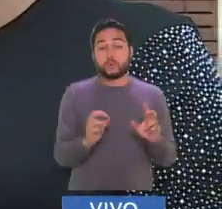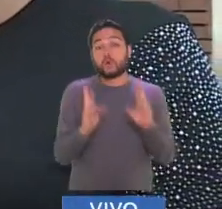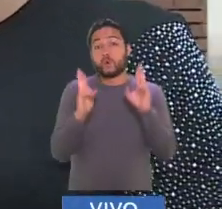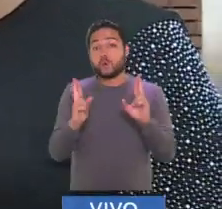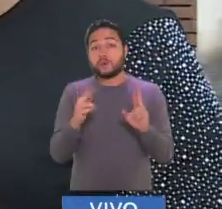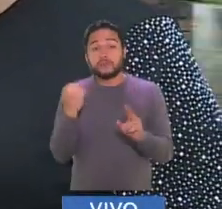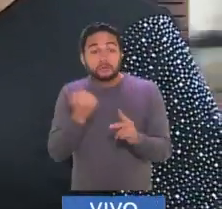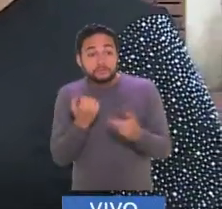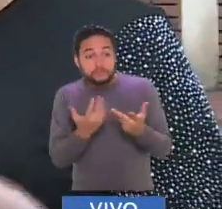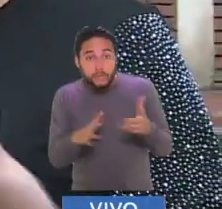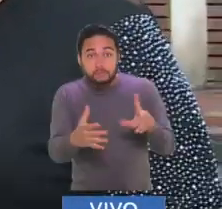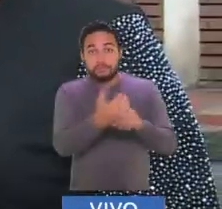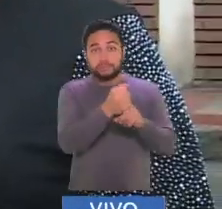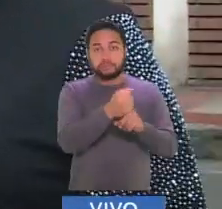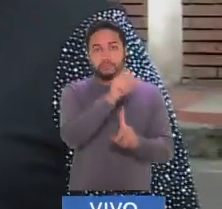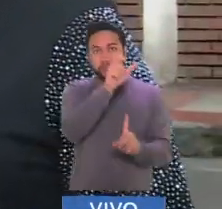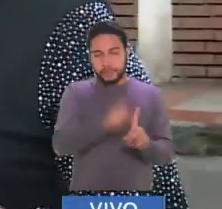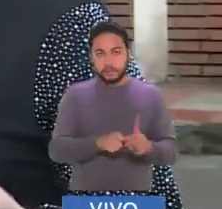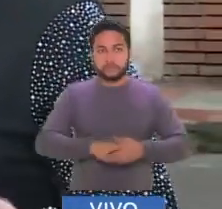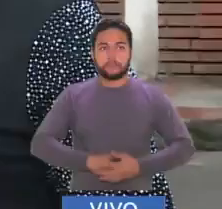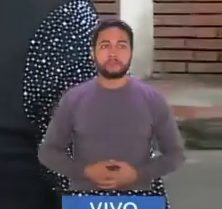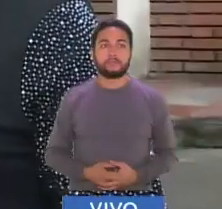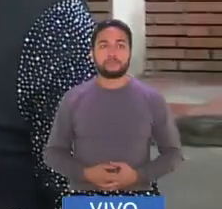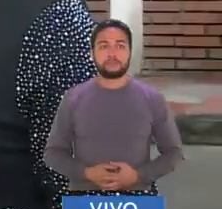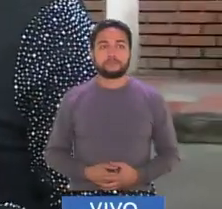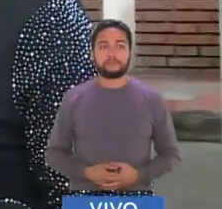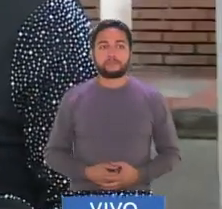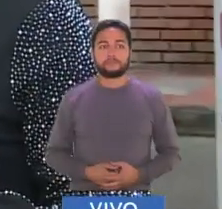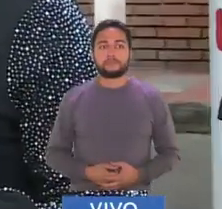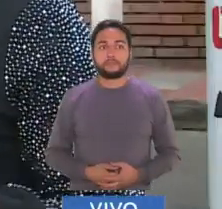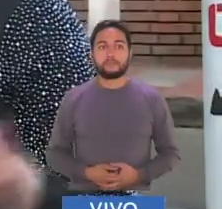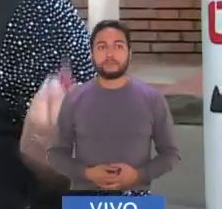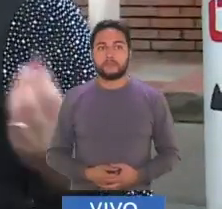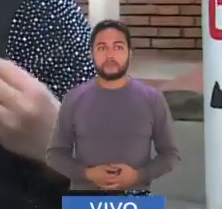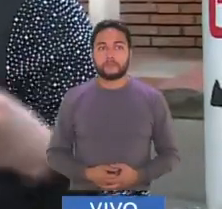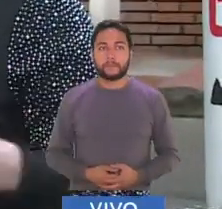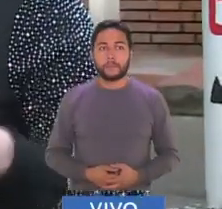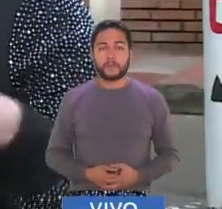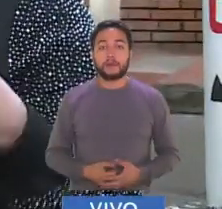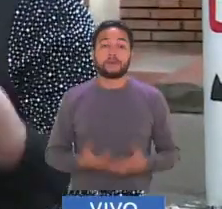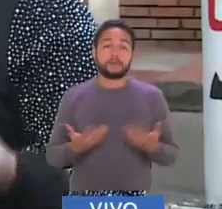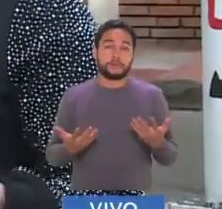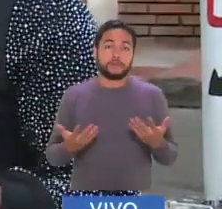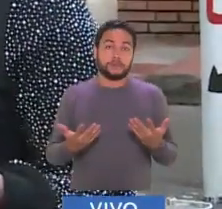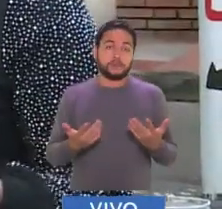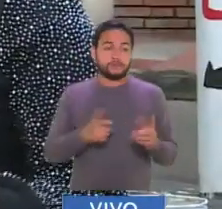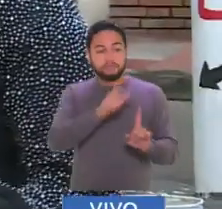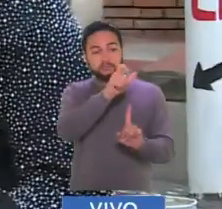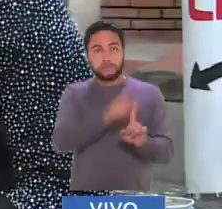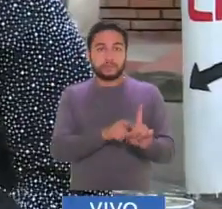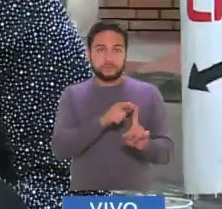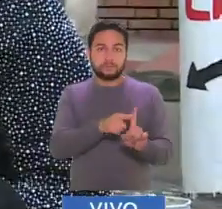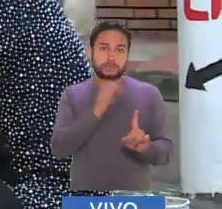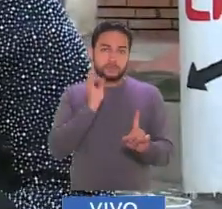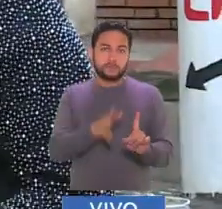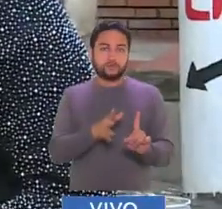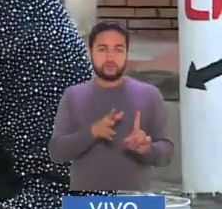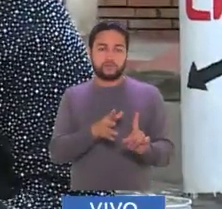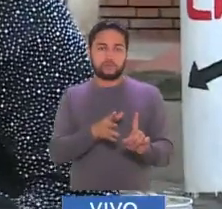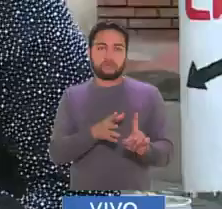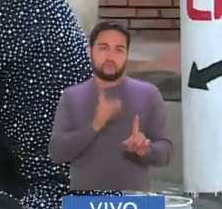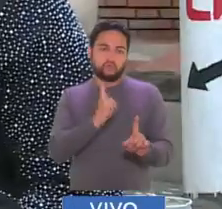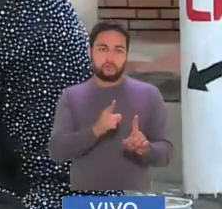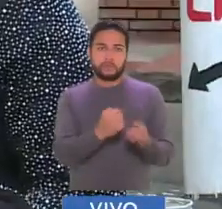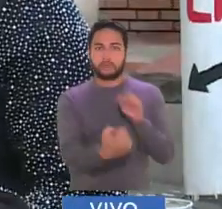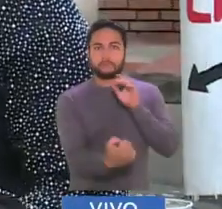lográramos capturar a ese señor. Y yo sé que él tiene, que se le puede lanzar toda la justicia por pegarle a una